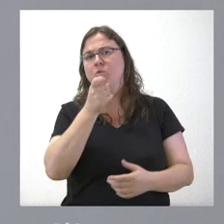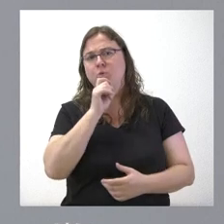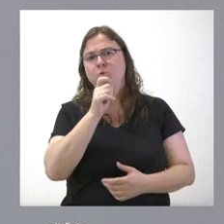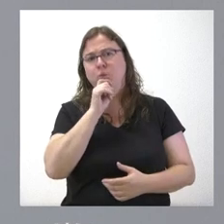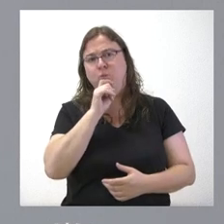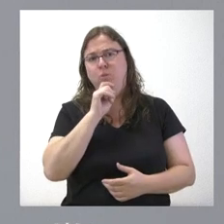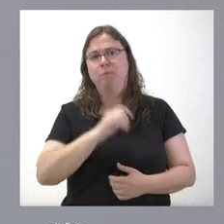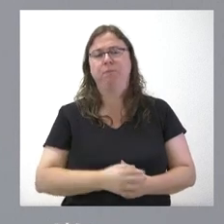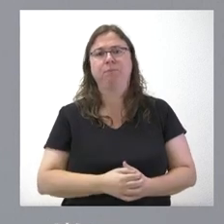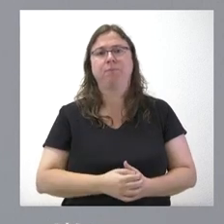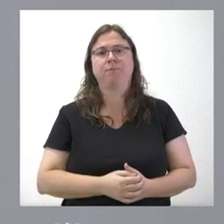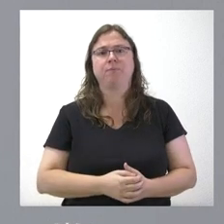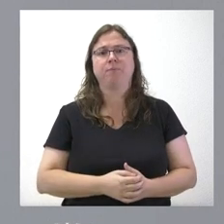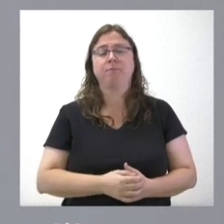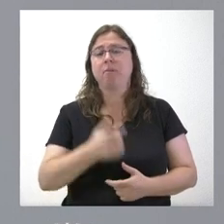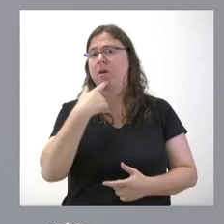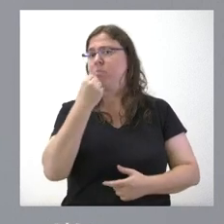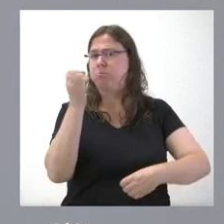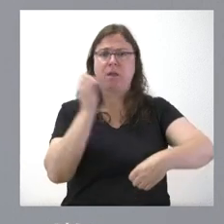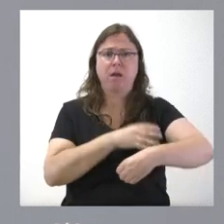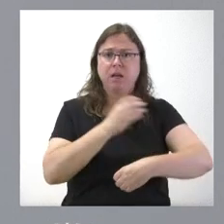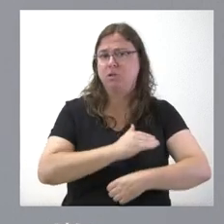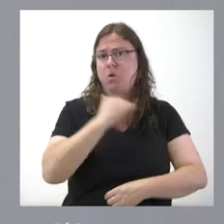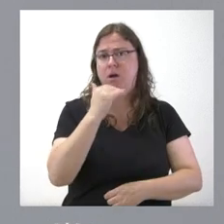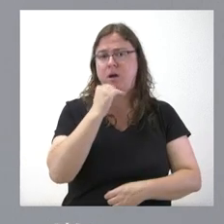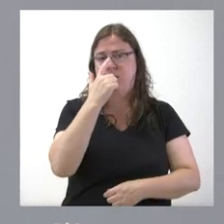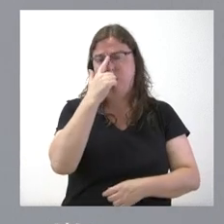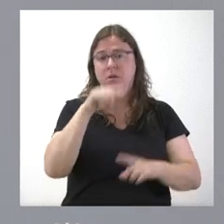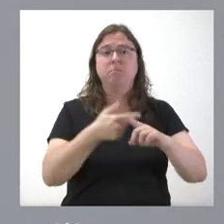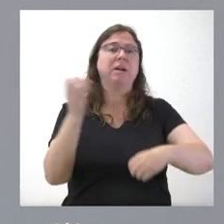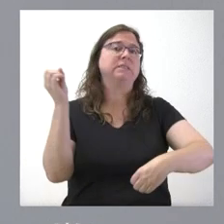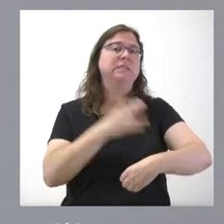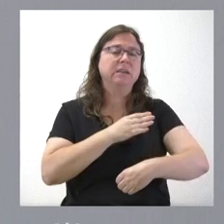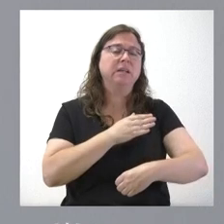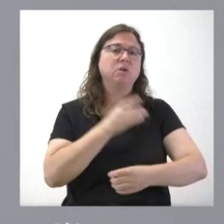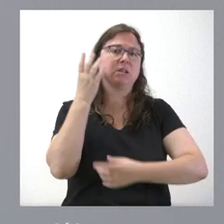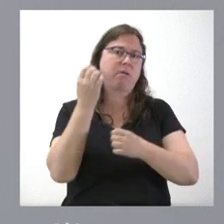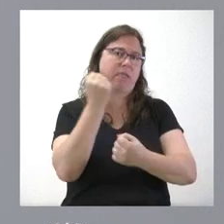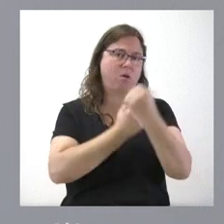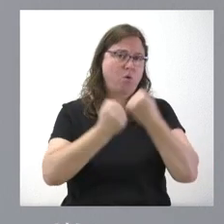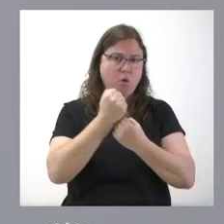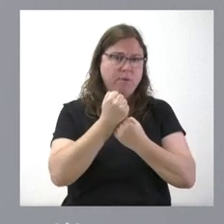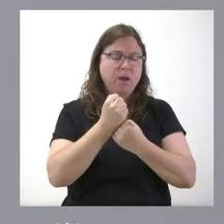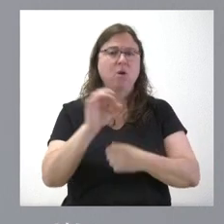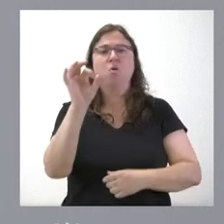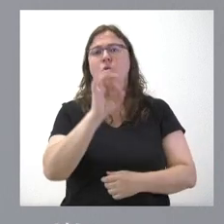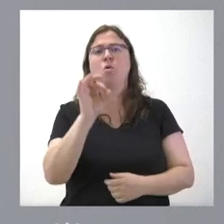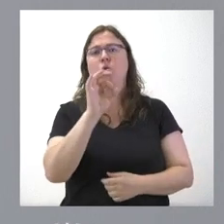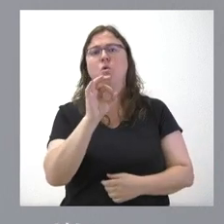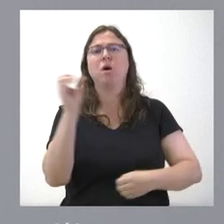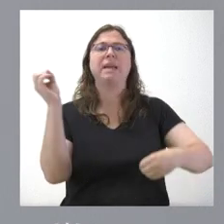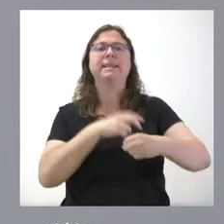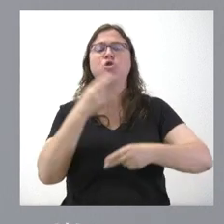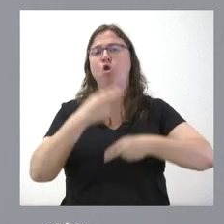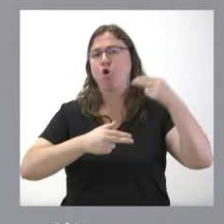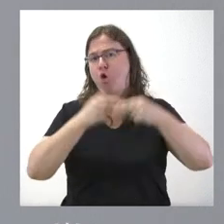algún tipo de ingreso Pues bien del ingreso de actividades económicas bien del ingreso de obras